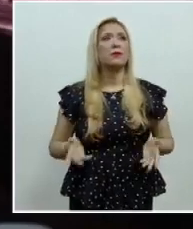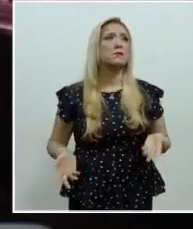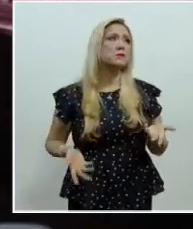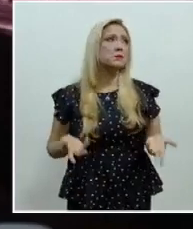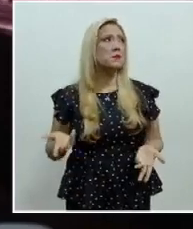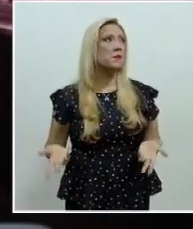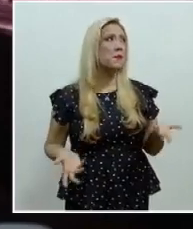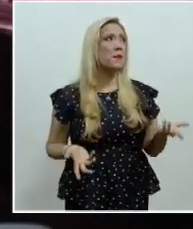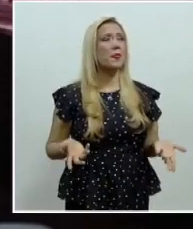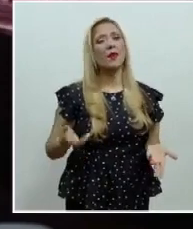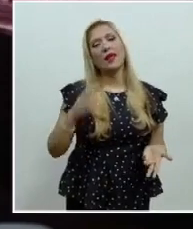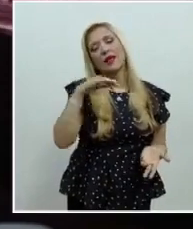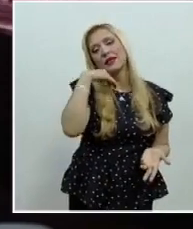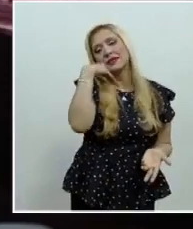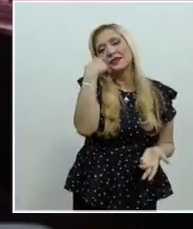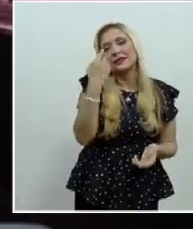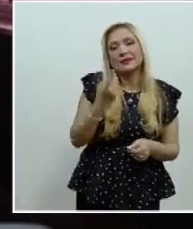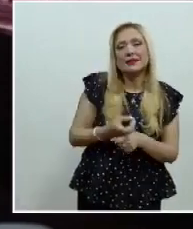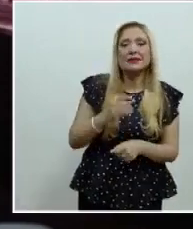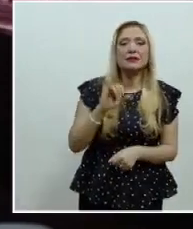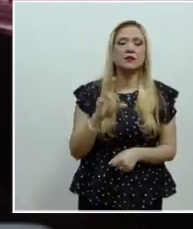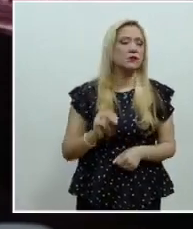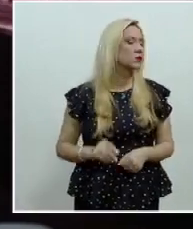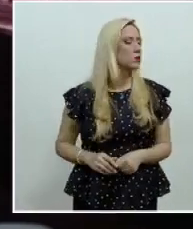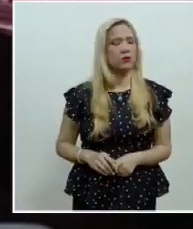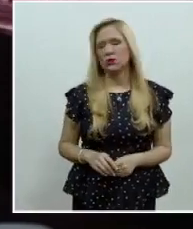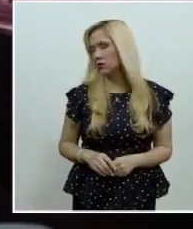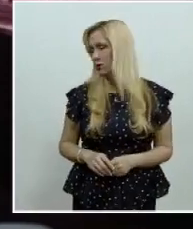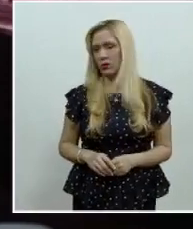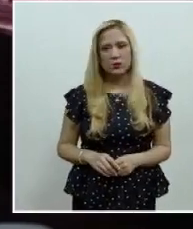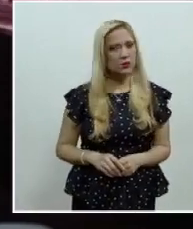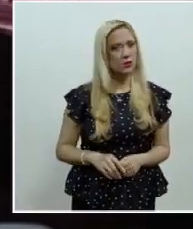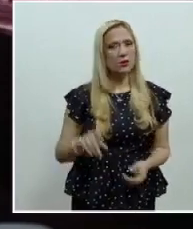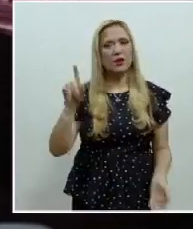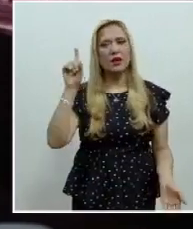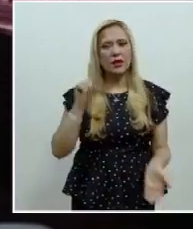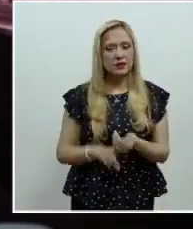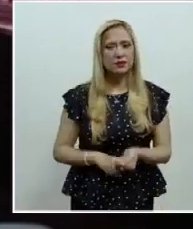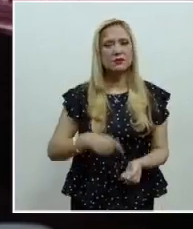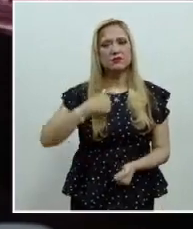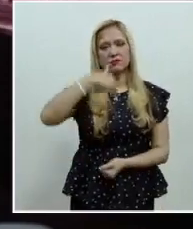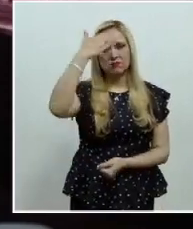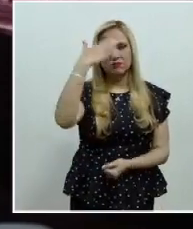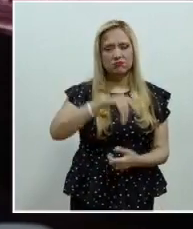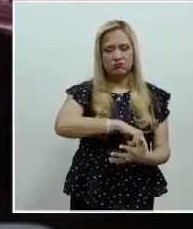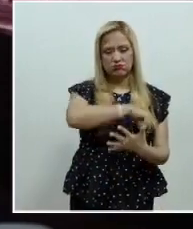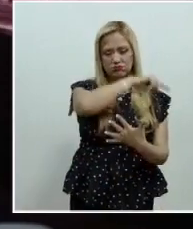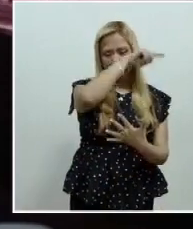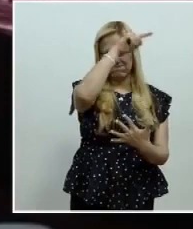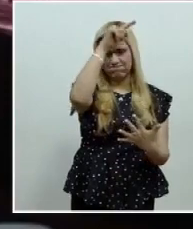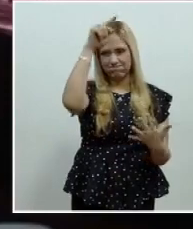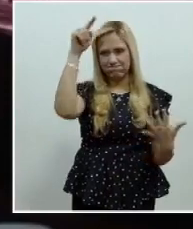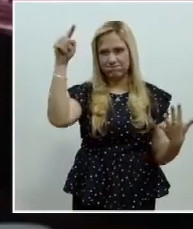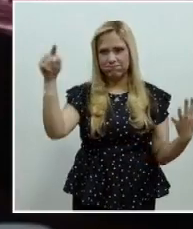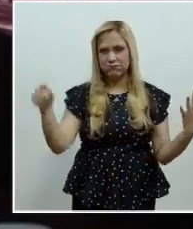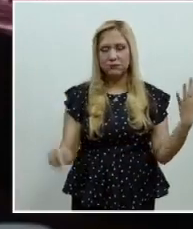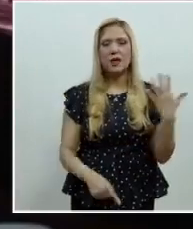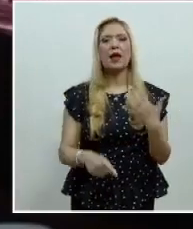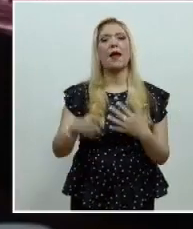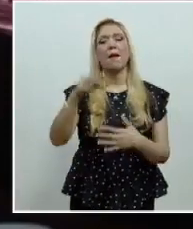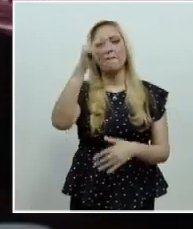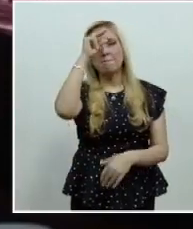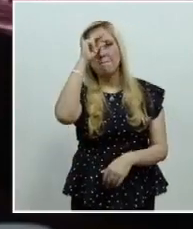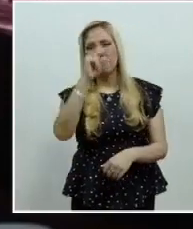de voluntarismo, preparados desde todos los puntos de vista de peritos,